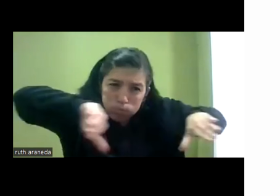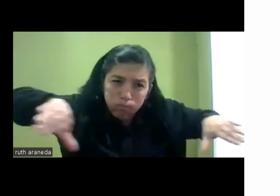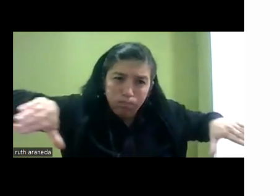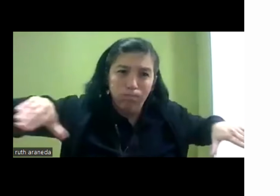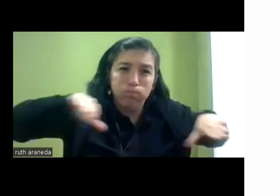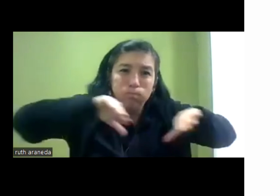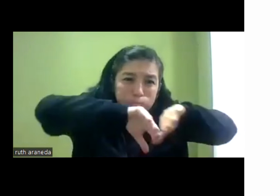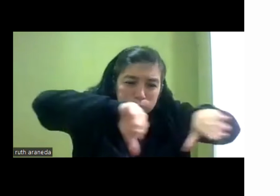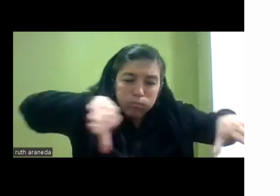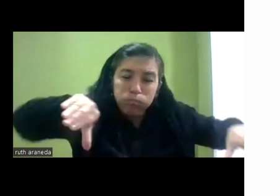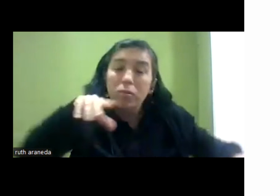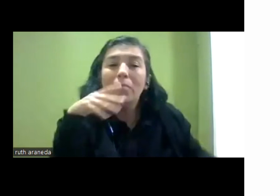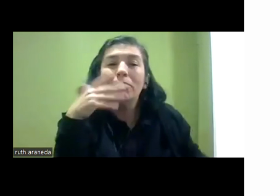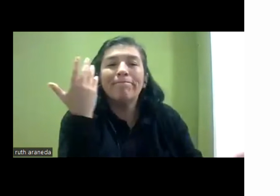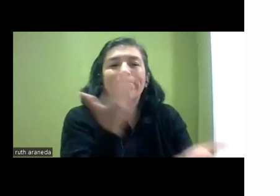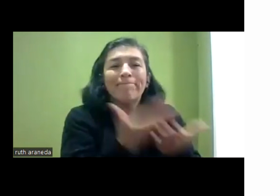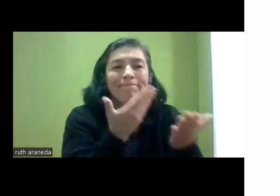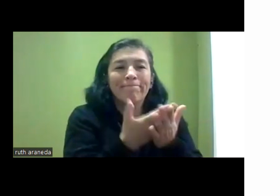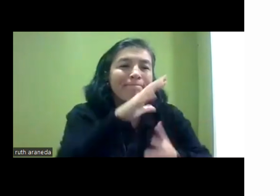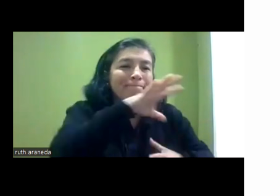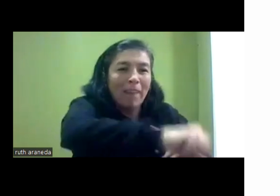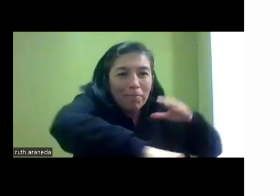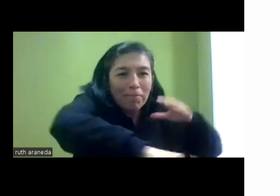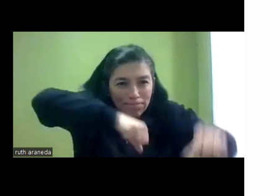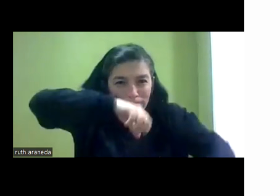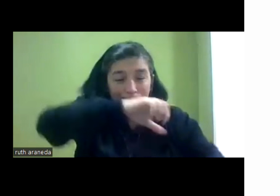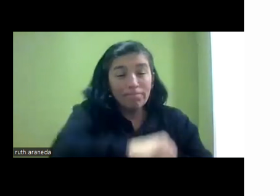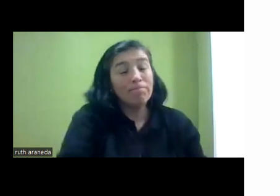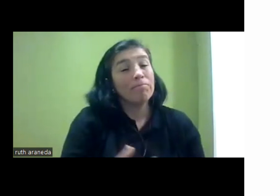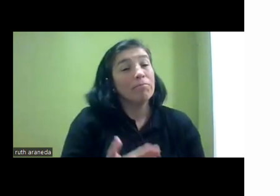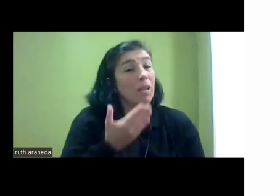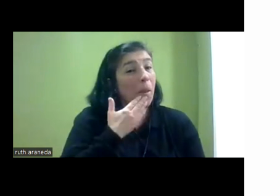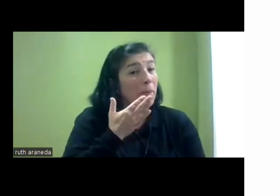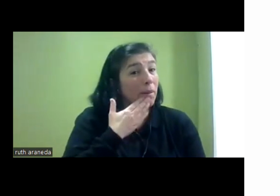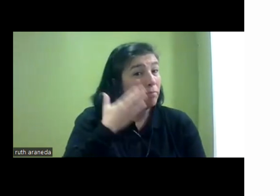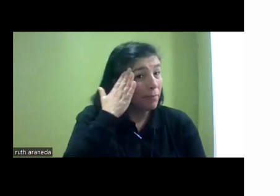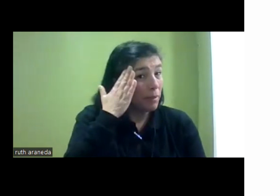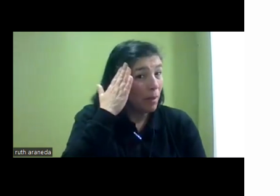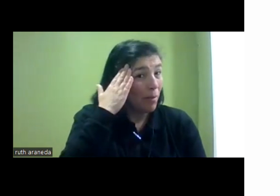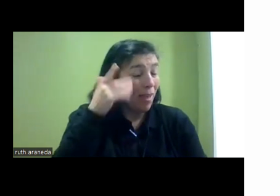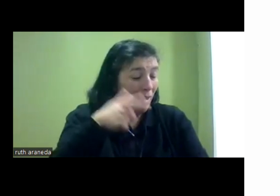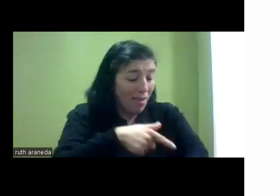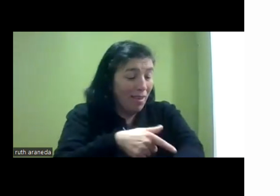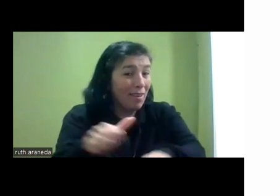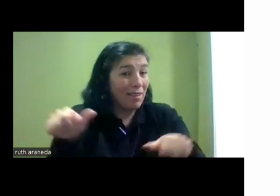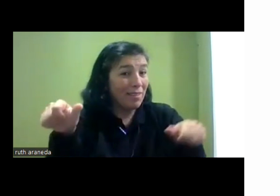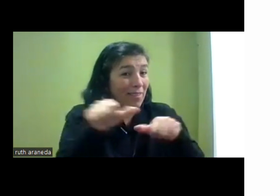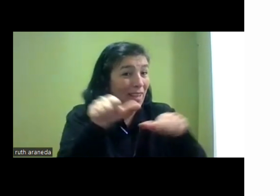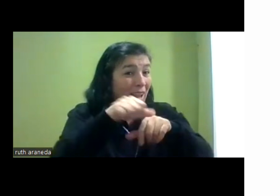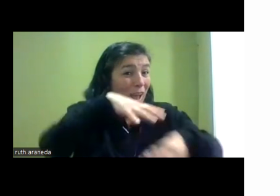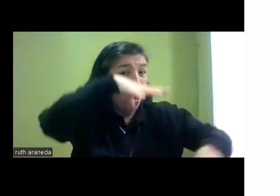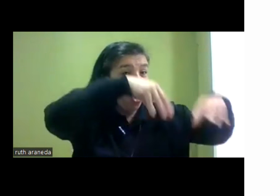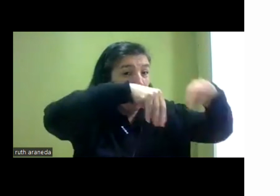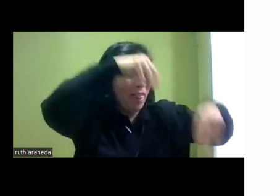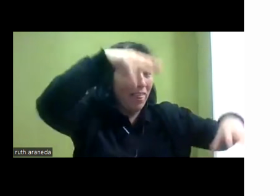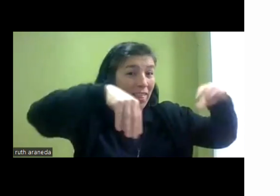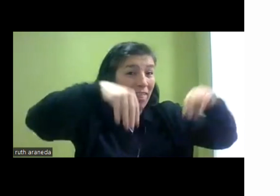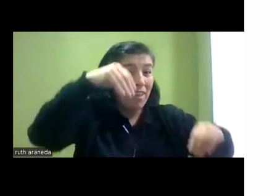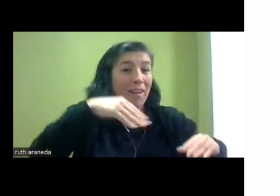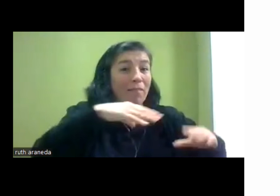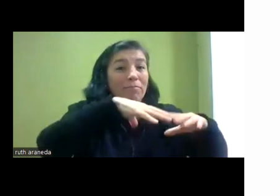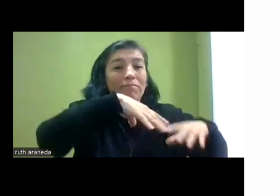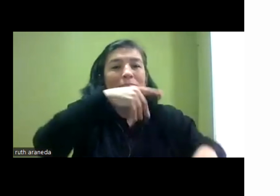para explotarlo. Al mismo tiempo, no olvidemos que la precordillera ya tiene la